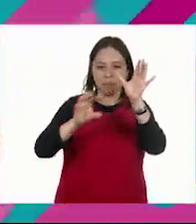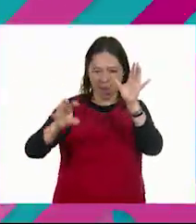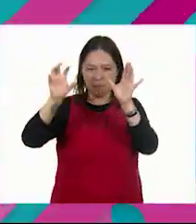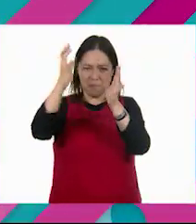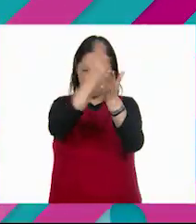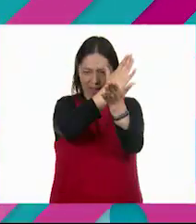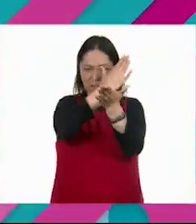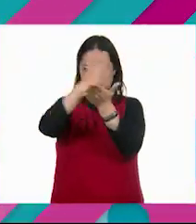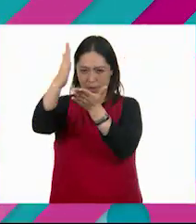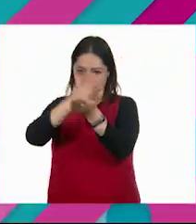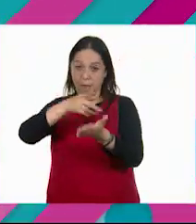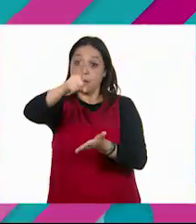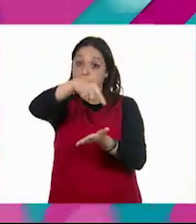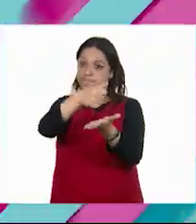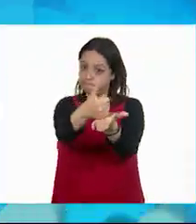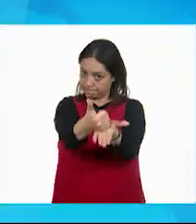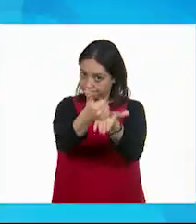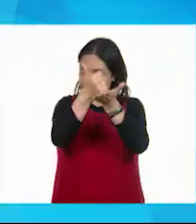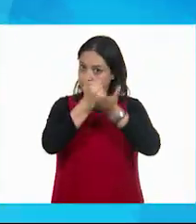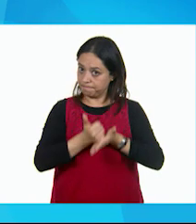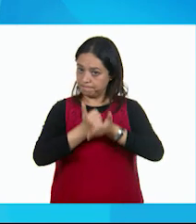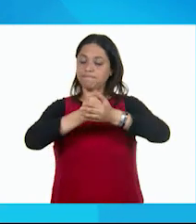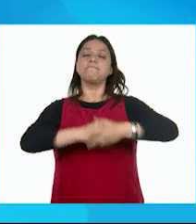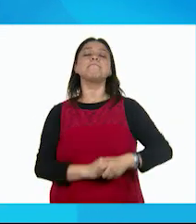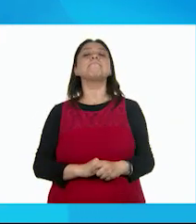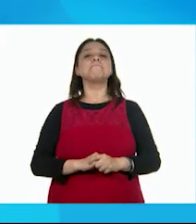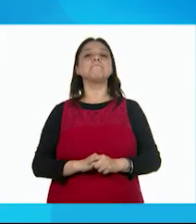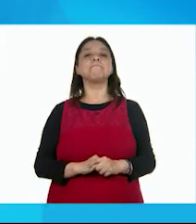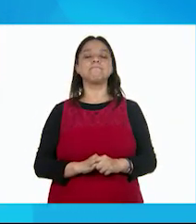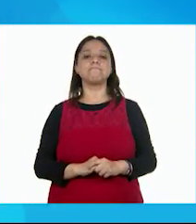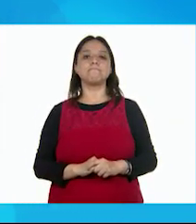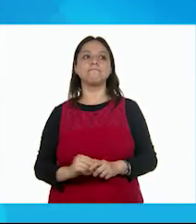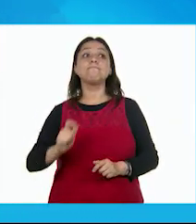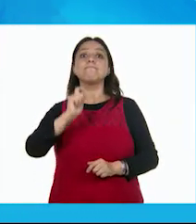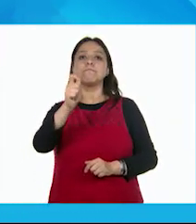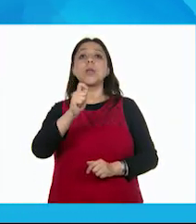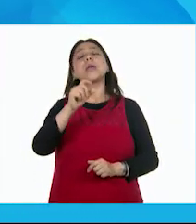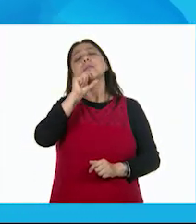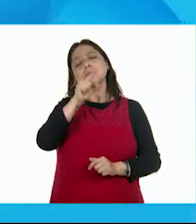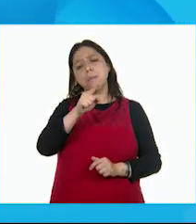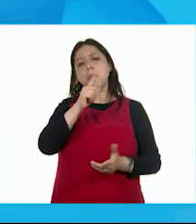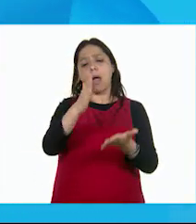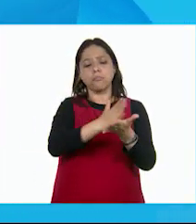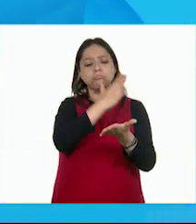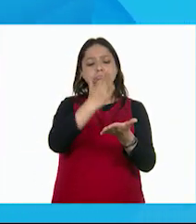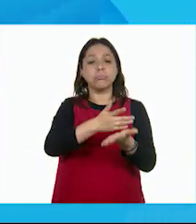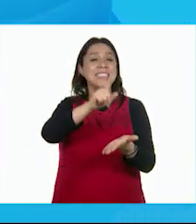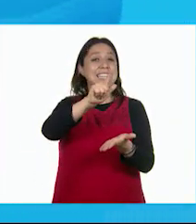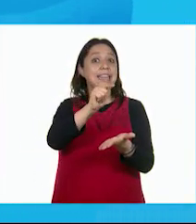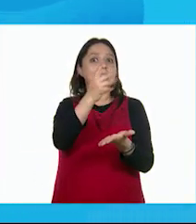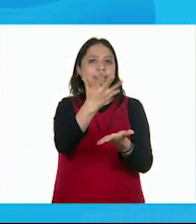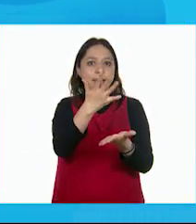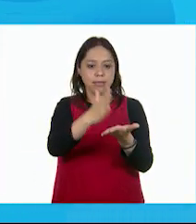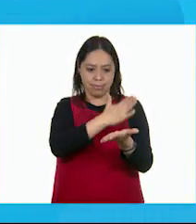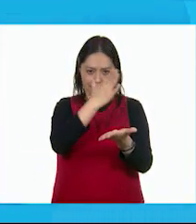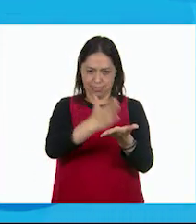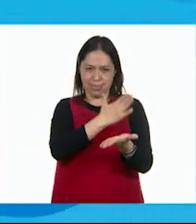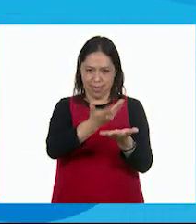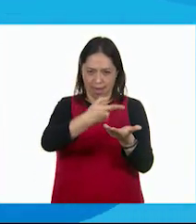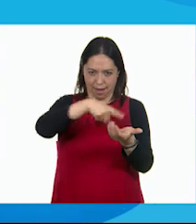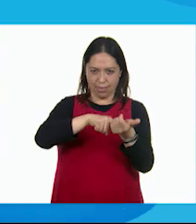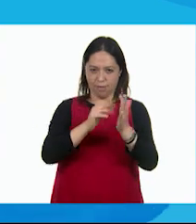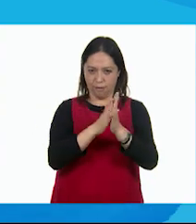Ustedes nos van a ir ayudando y se pueden ir basando también en la página 75 de su libro de conocimiento del medio.